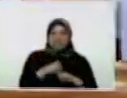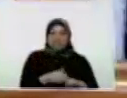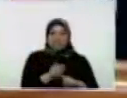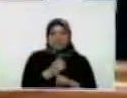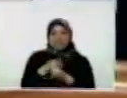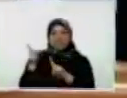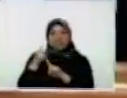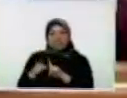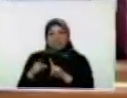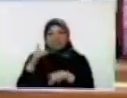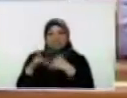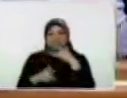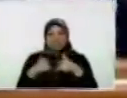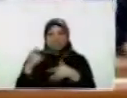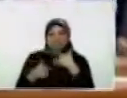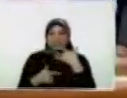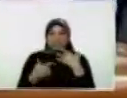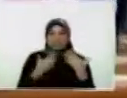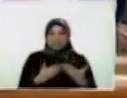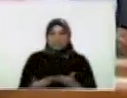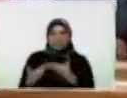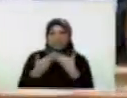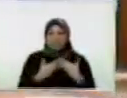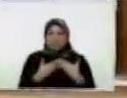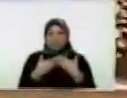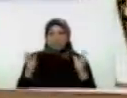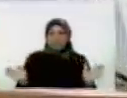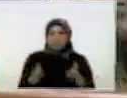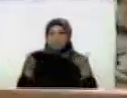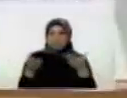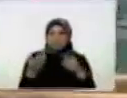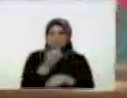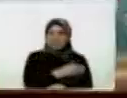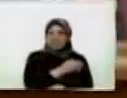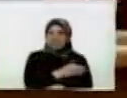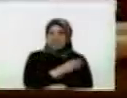diferentes acciones injerencistas promovidas por la derecha